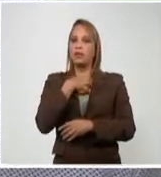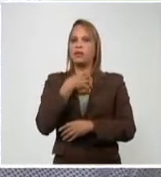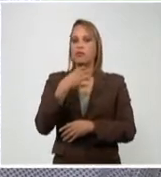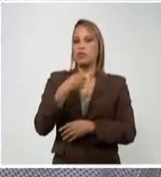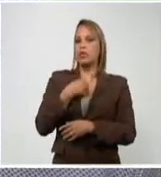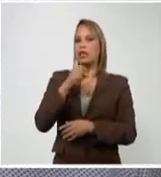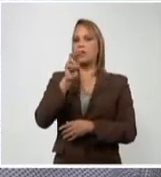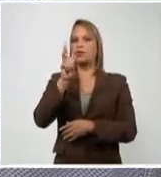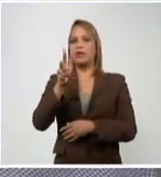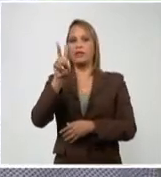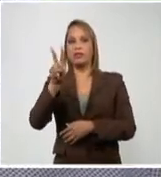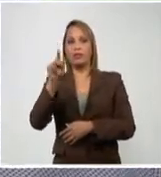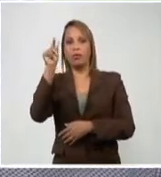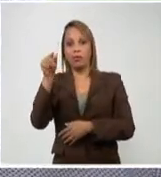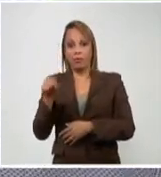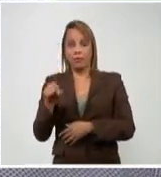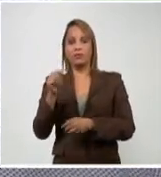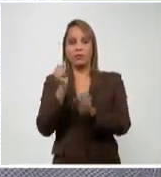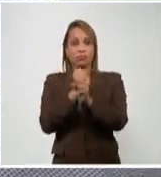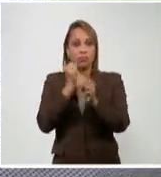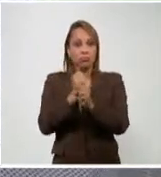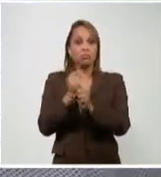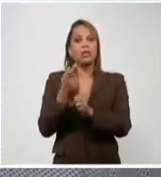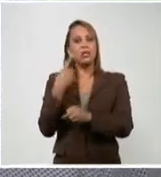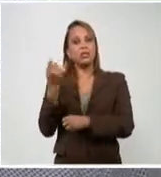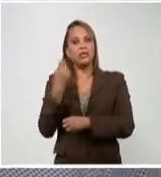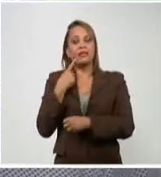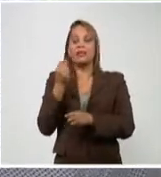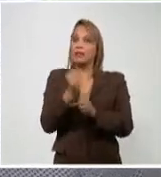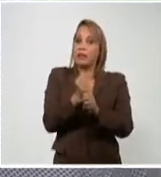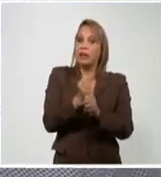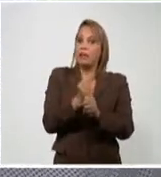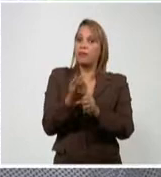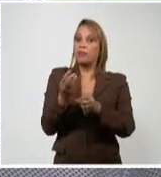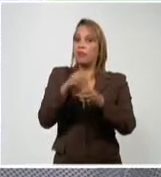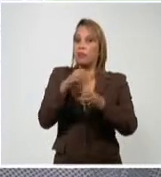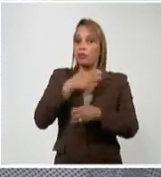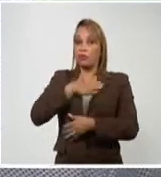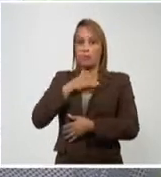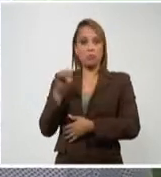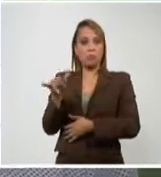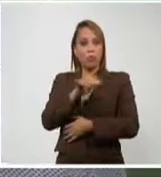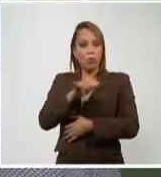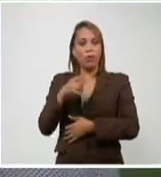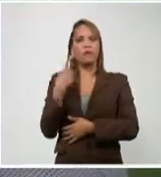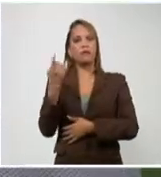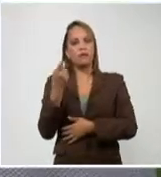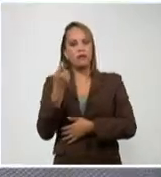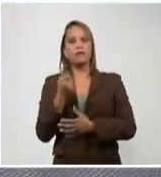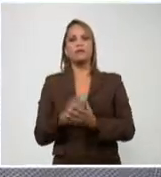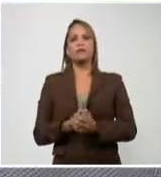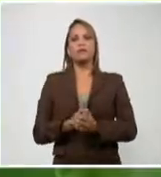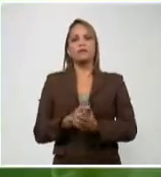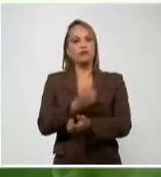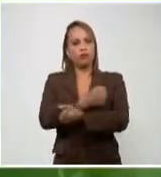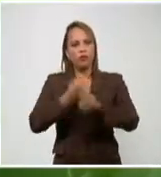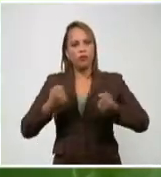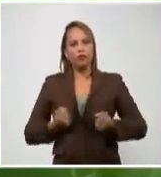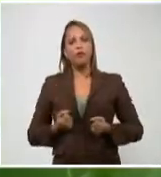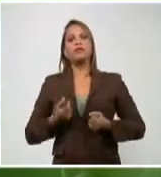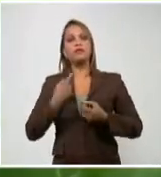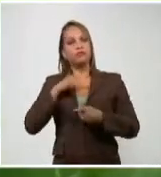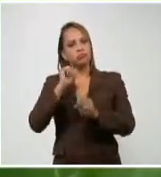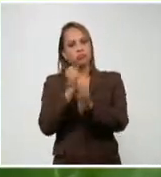que necesitan y dependen de esto, incluyéndome a mí, y con esfuerzo y sacrificio, aquí están los resultados.